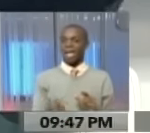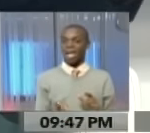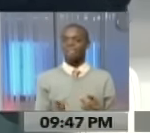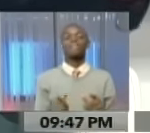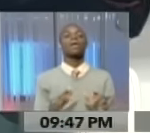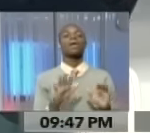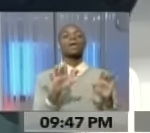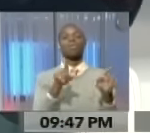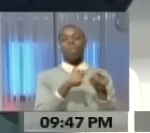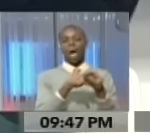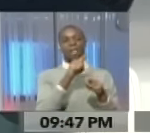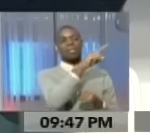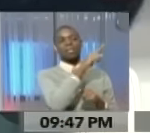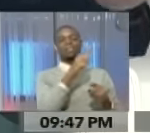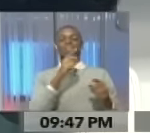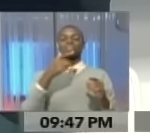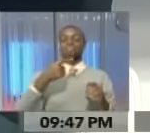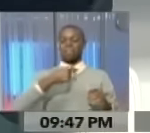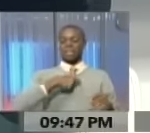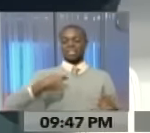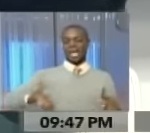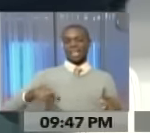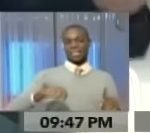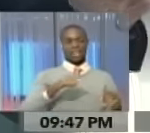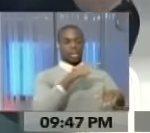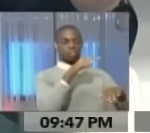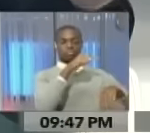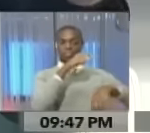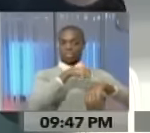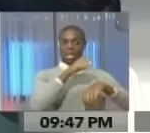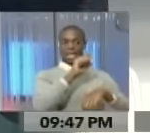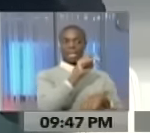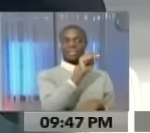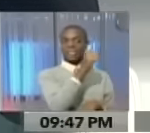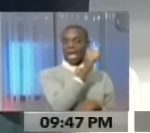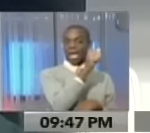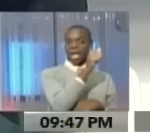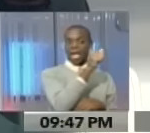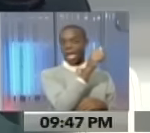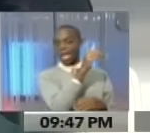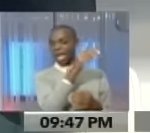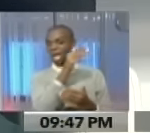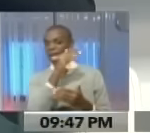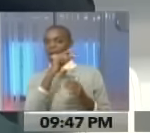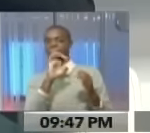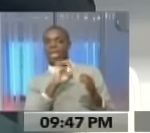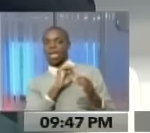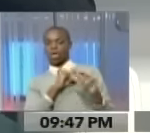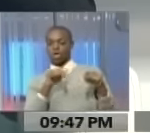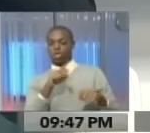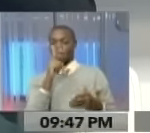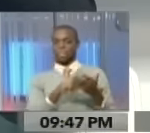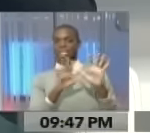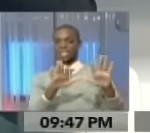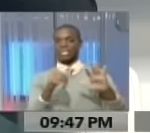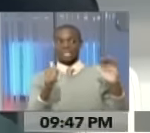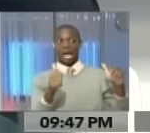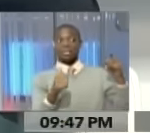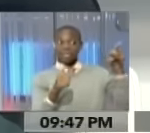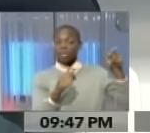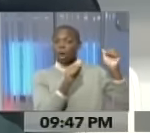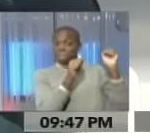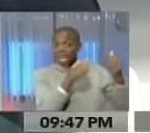del periodo presidencial del presidente maduro es decir el 10 de enero de este año 2016 inmediatamente después pues se